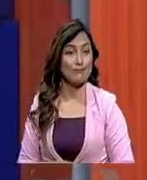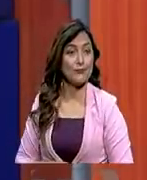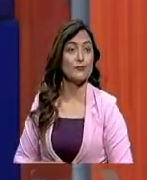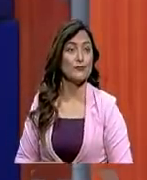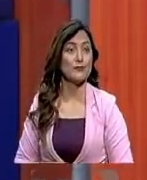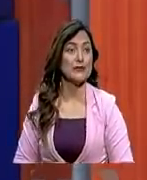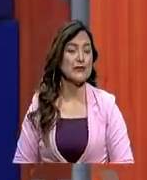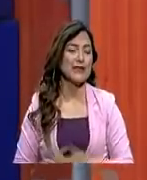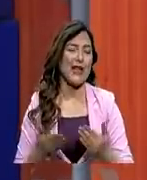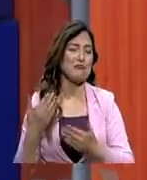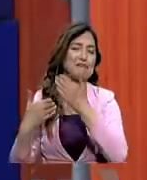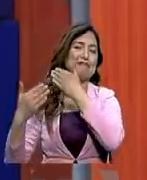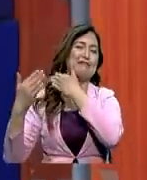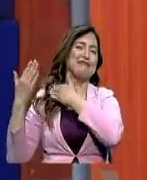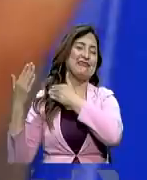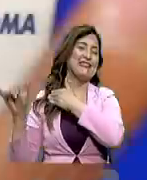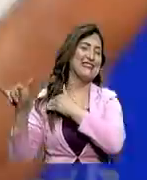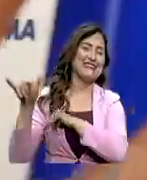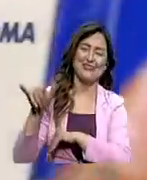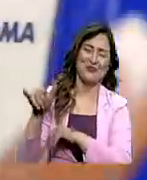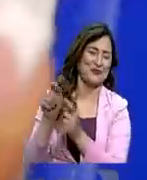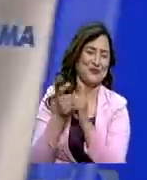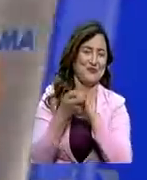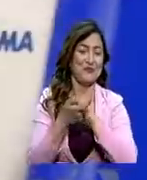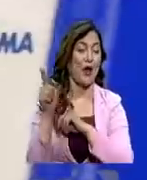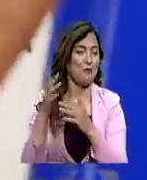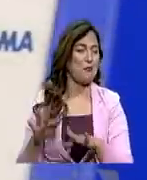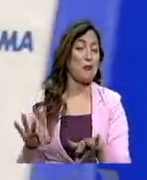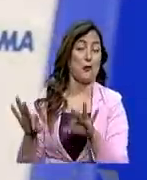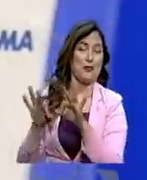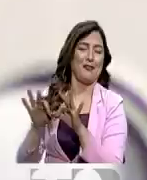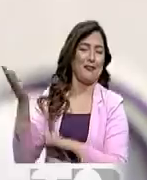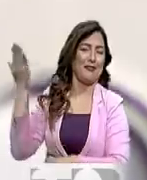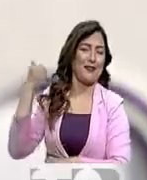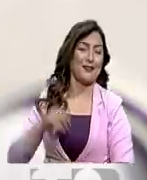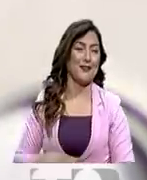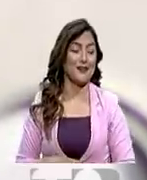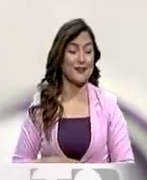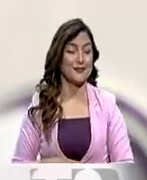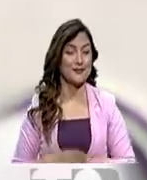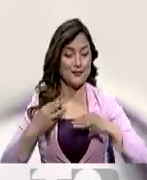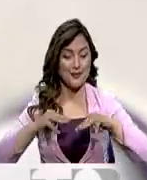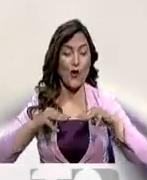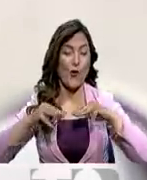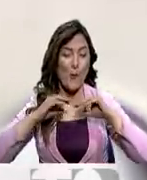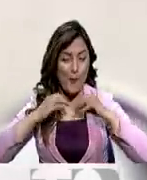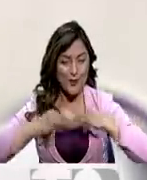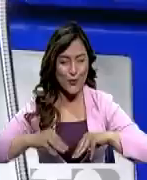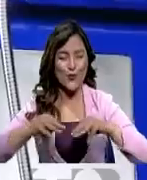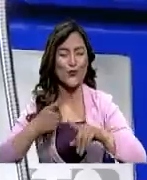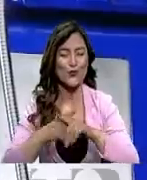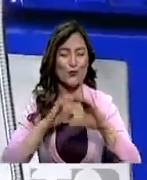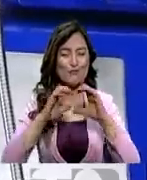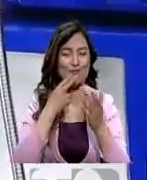tiempos cambian. Estos aparatos serán indispensables e importantes, pero al igual que otros inventos y métodos de comunicación, como